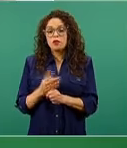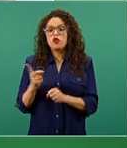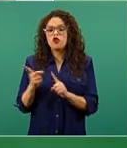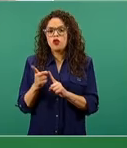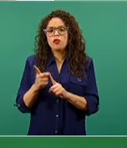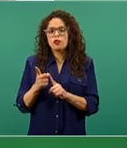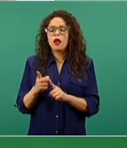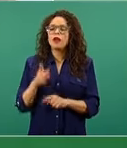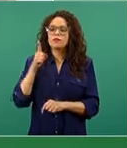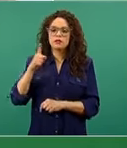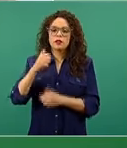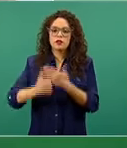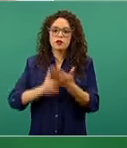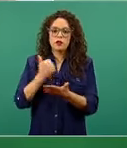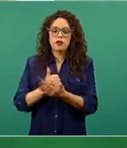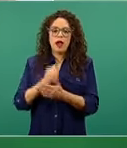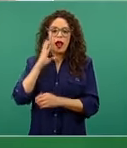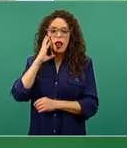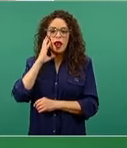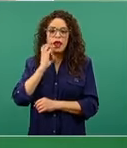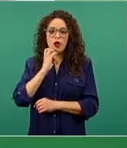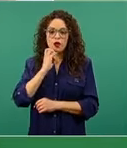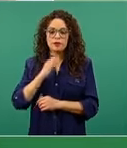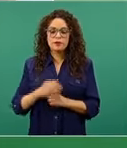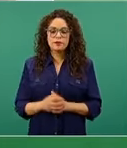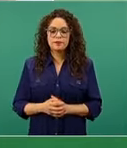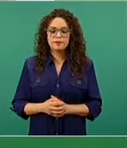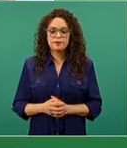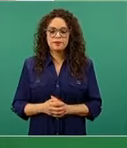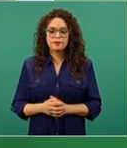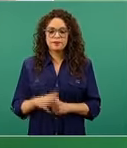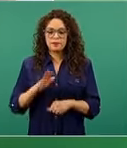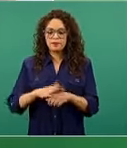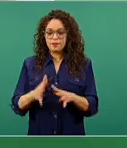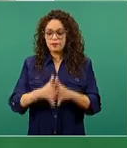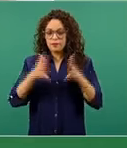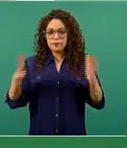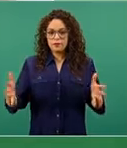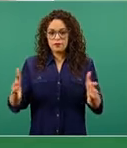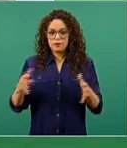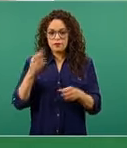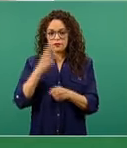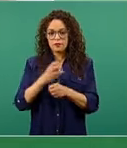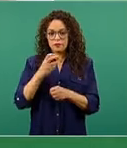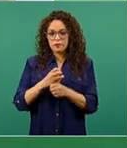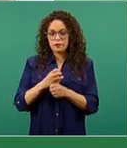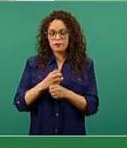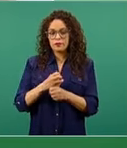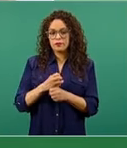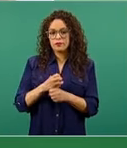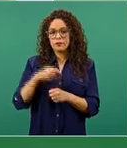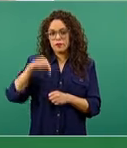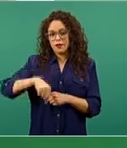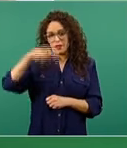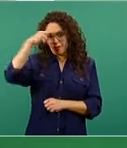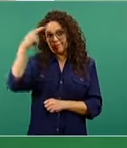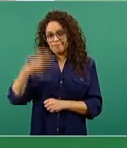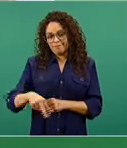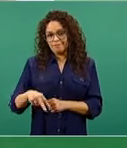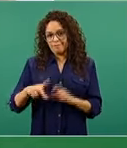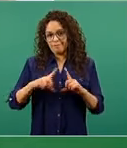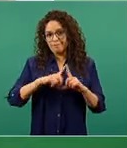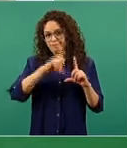León. También las defunciones, es el municipio más grande de nuestro estado, el tercer municipio más grande de este país. Y bueno, ahí